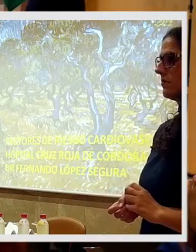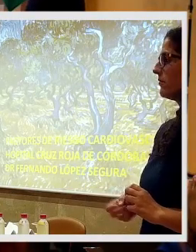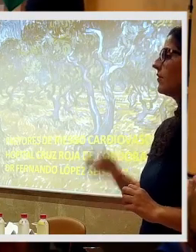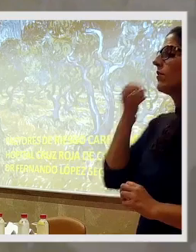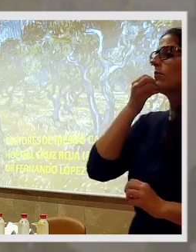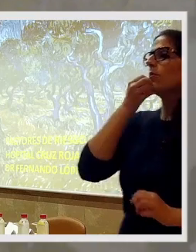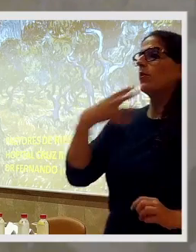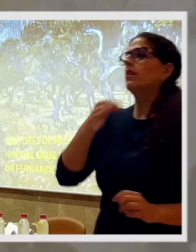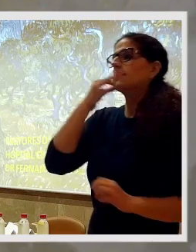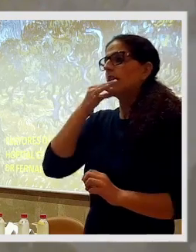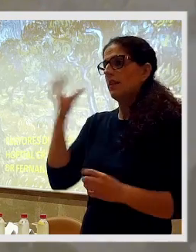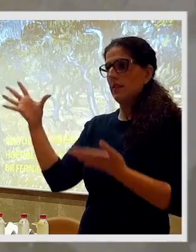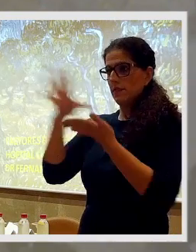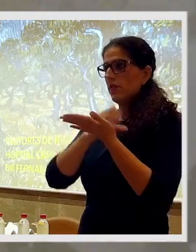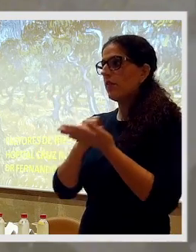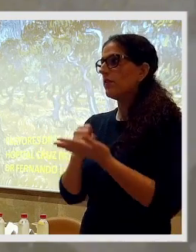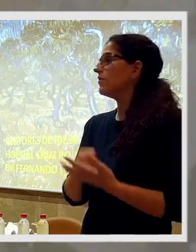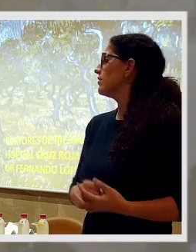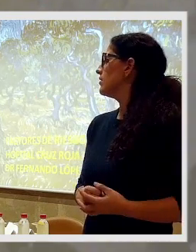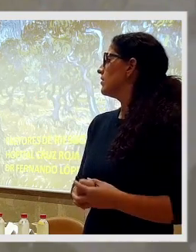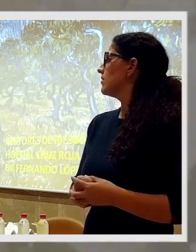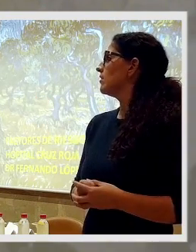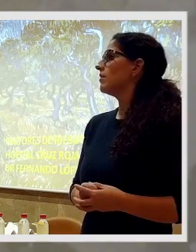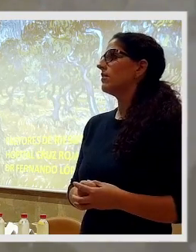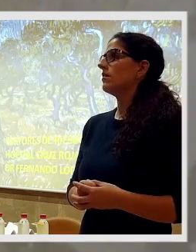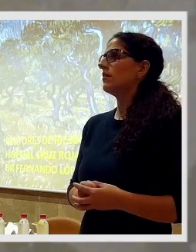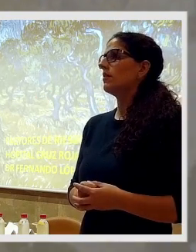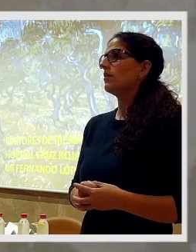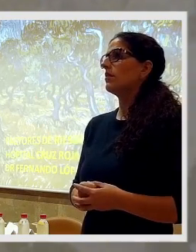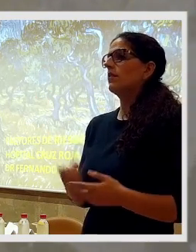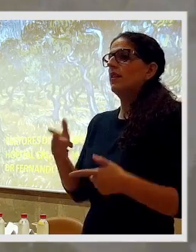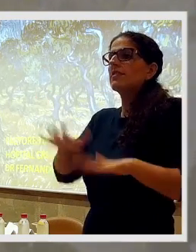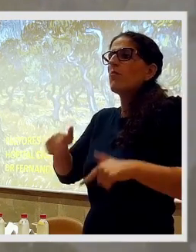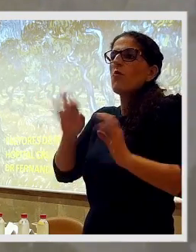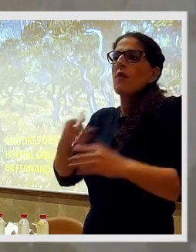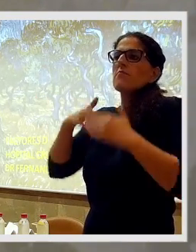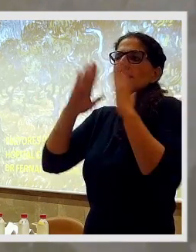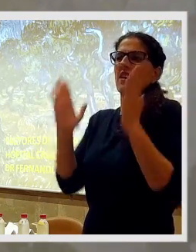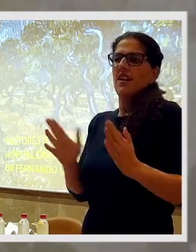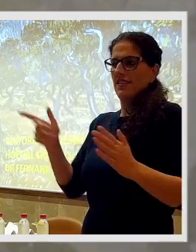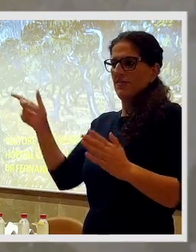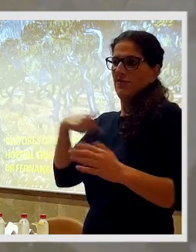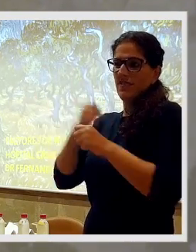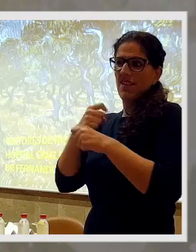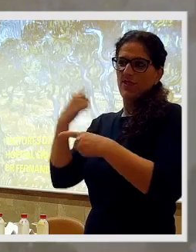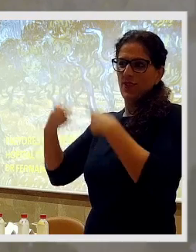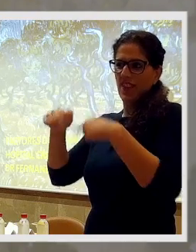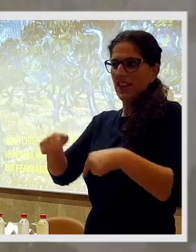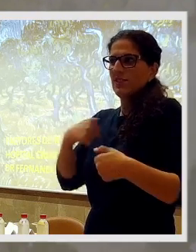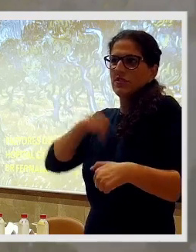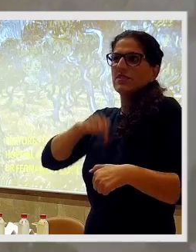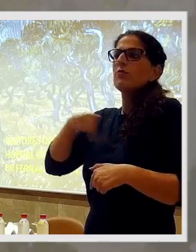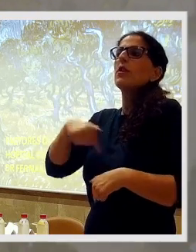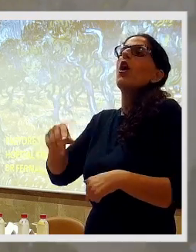Bueno, pues muy buenas tardes a todos. Estamos realmente en casa. La verdad es que es muy agradable estar en nuestra casa, en